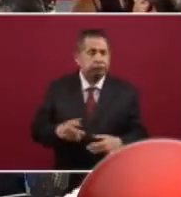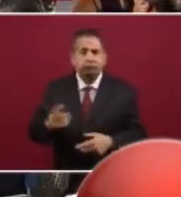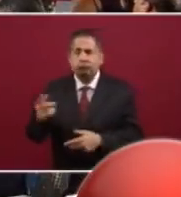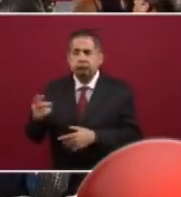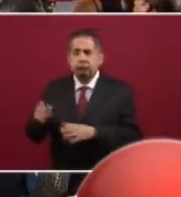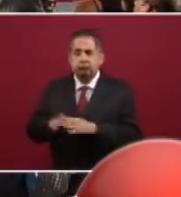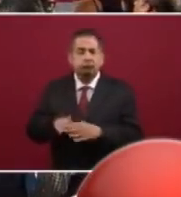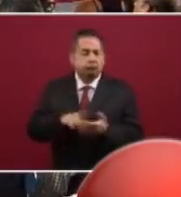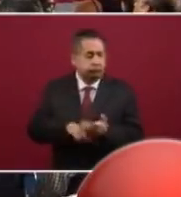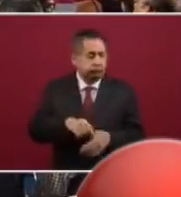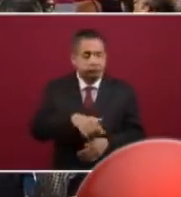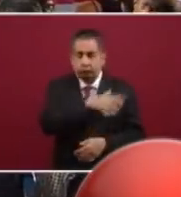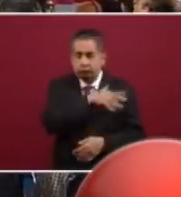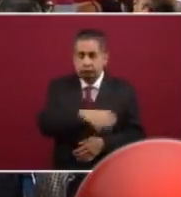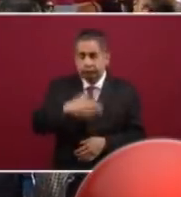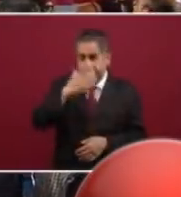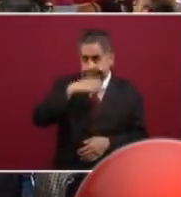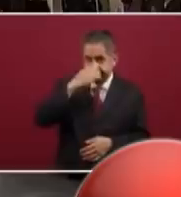del general Cárdenas